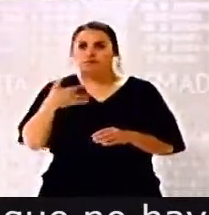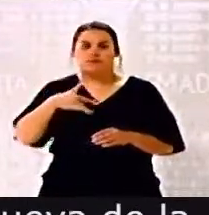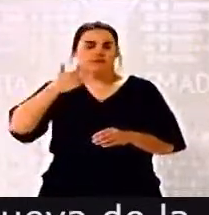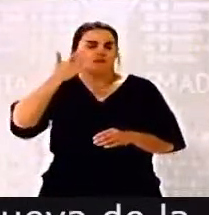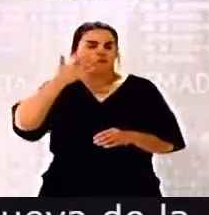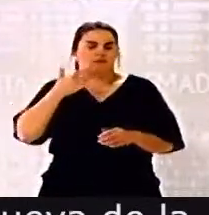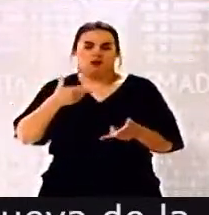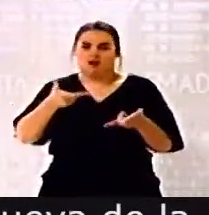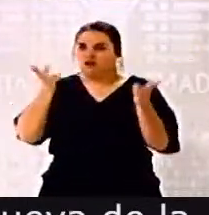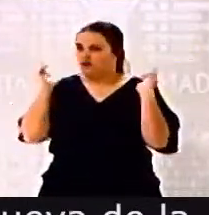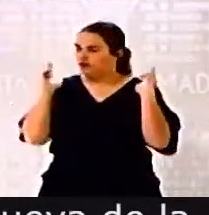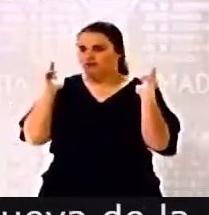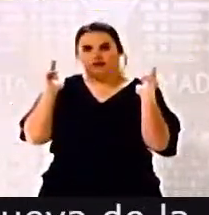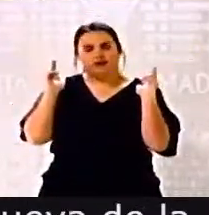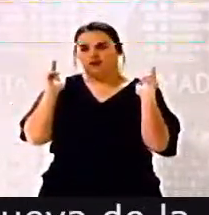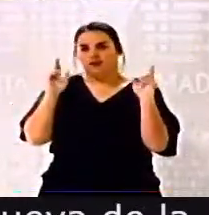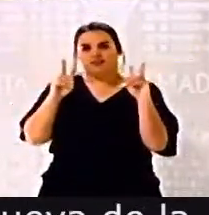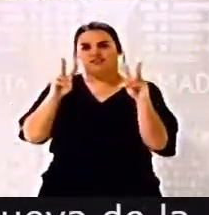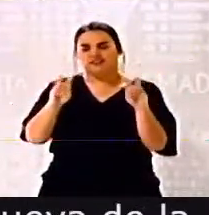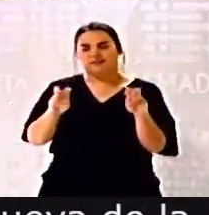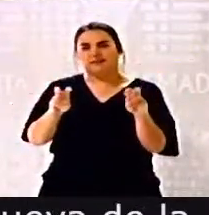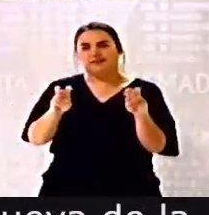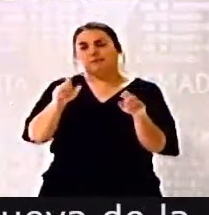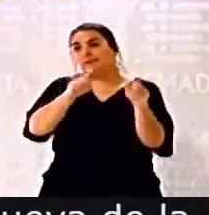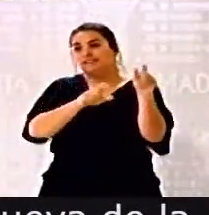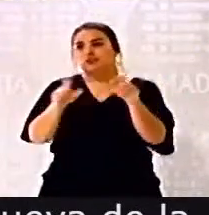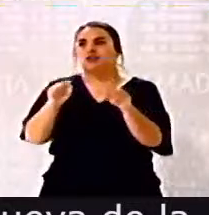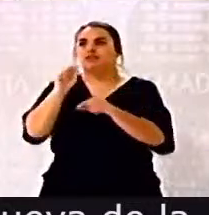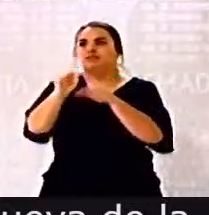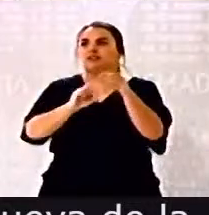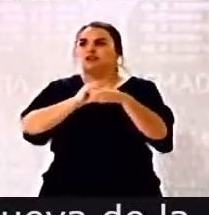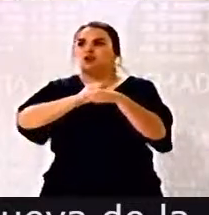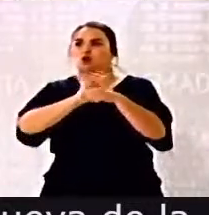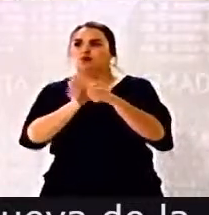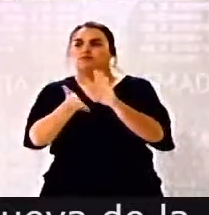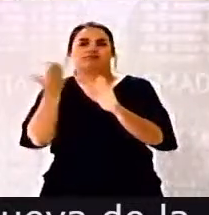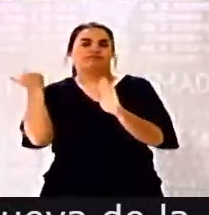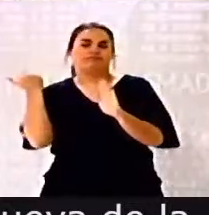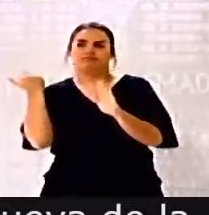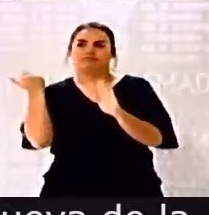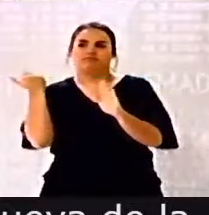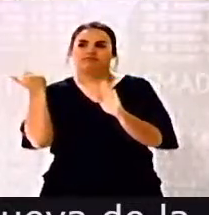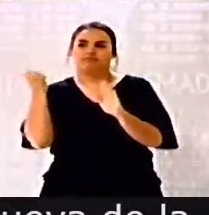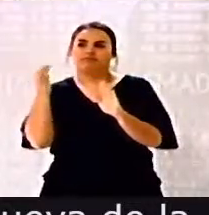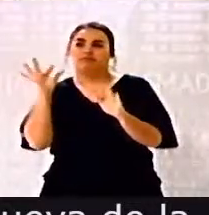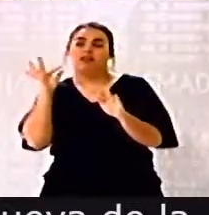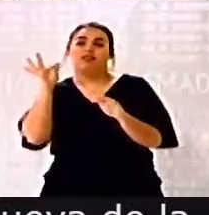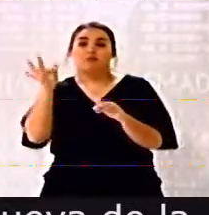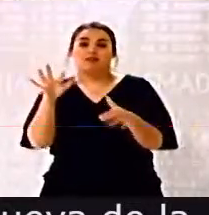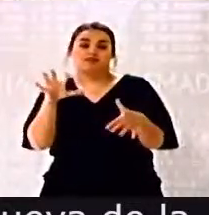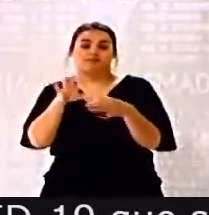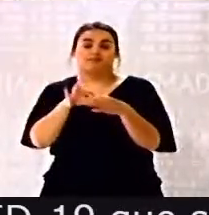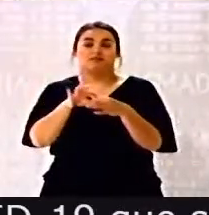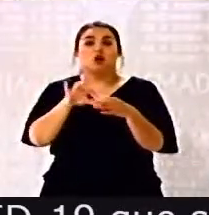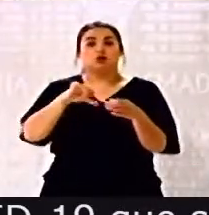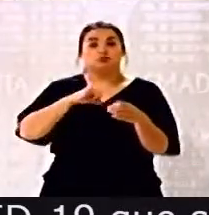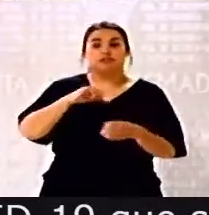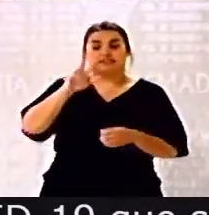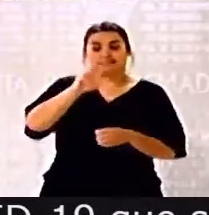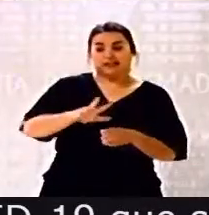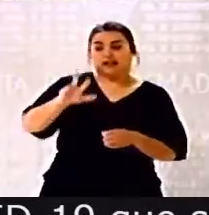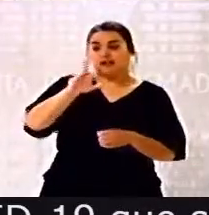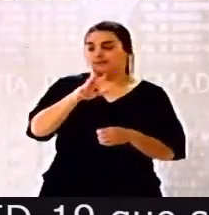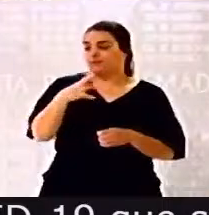libres de personas infectadas por COVID, que se unen a los hospitales de Llerena, de